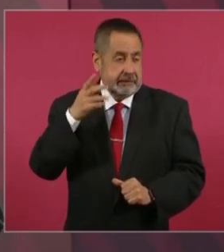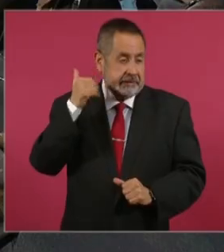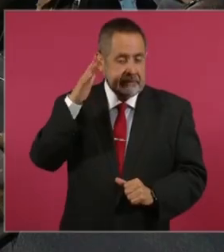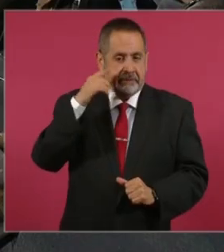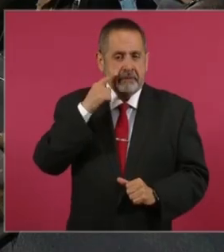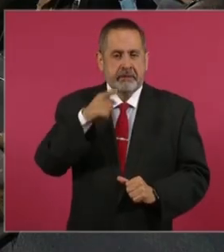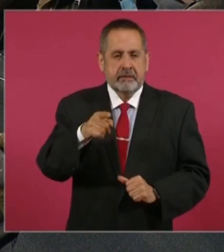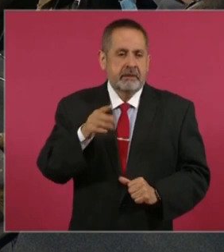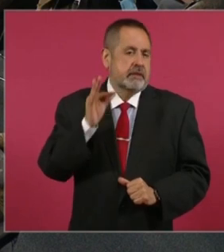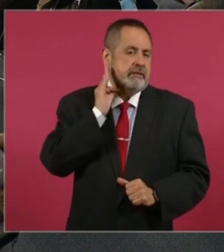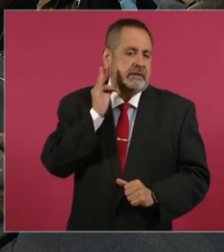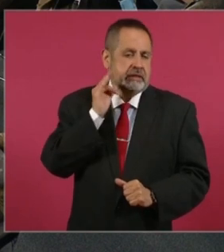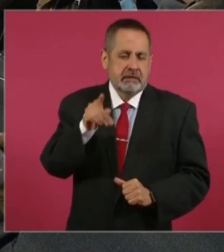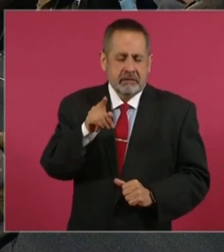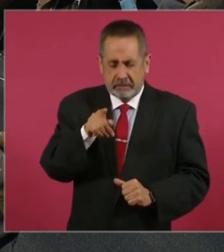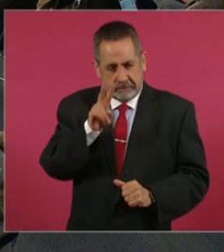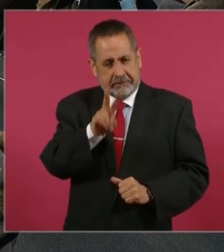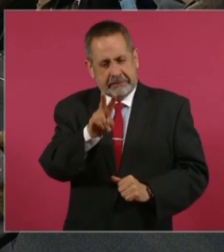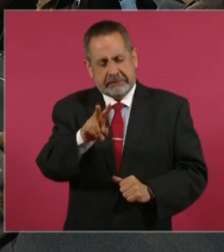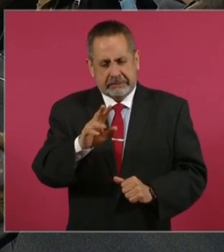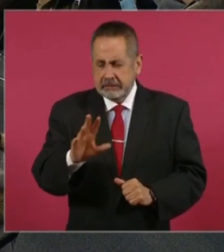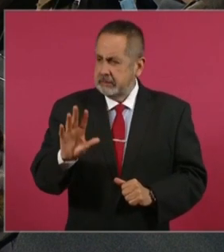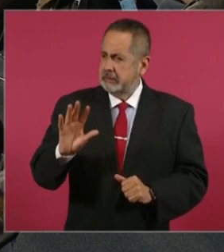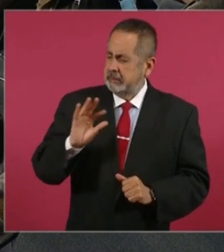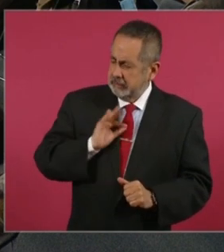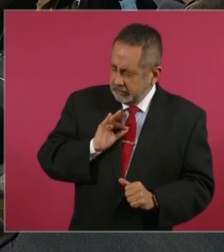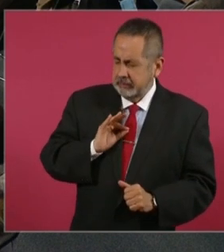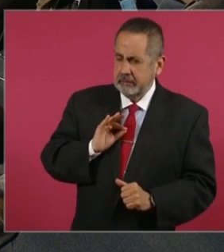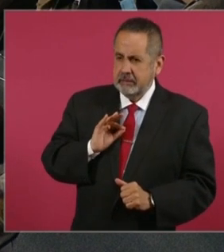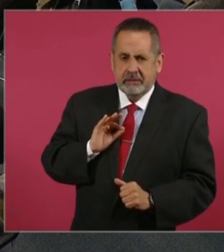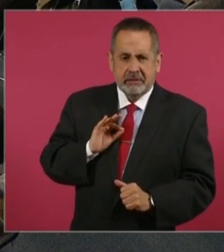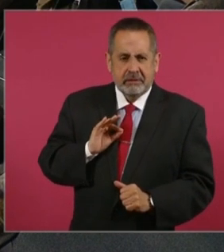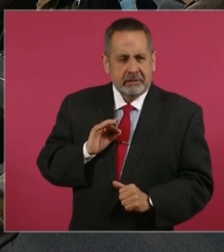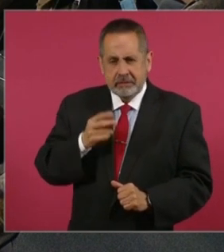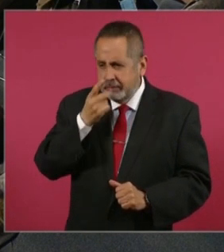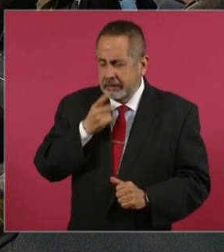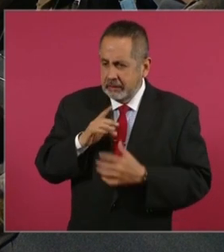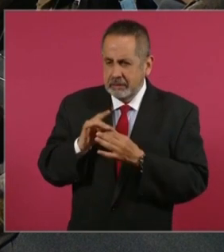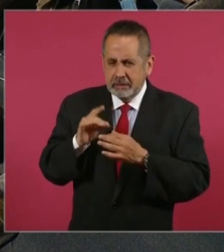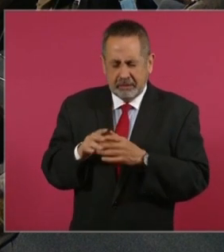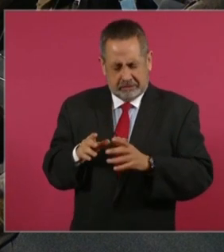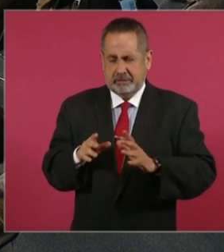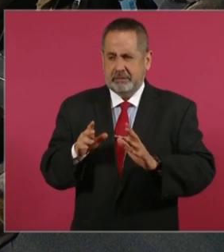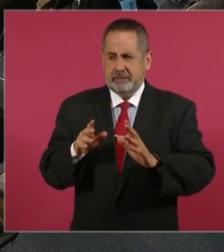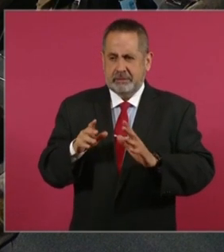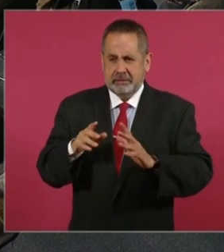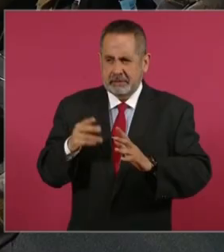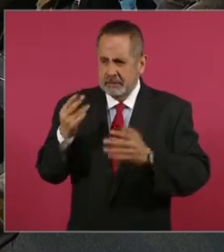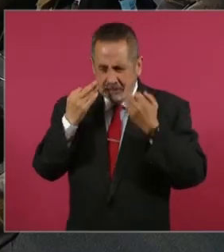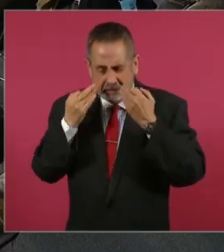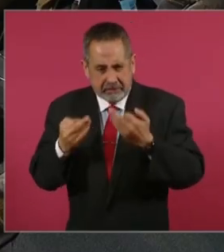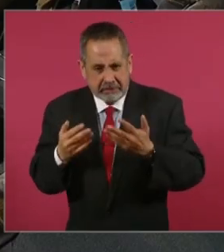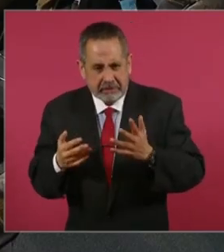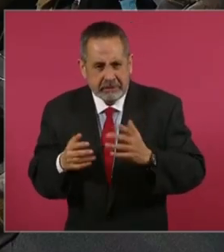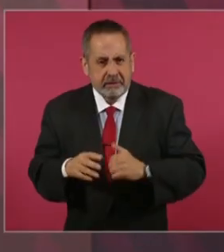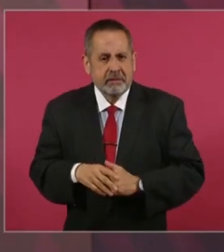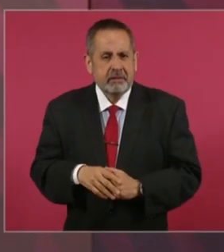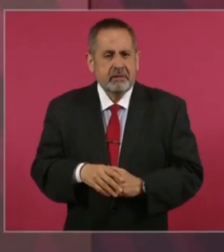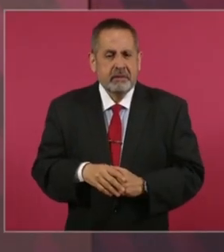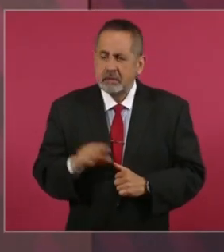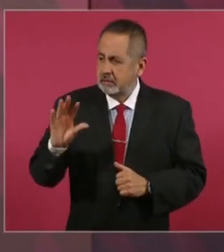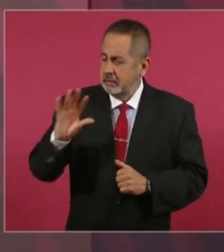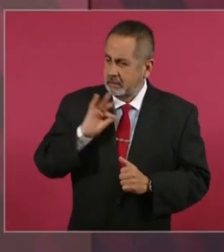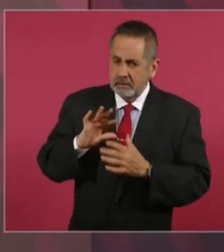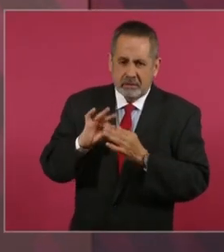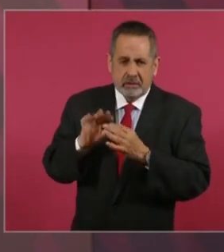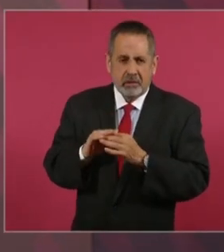porque a mí me dicen y todavía lo tengo que ver, que me llega